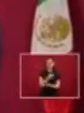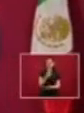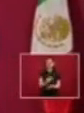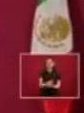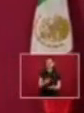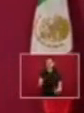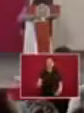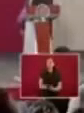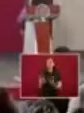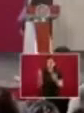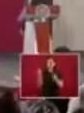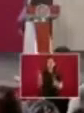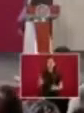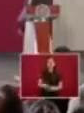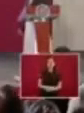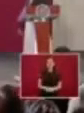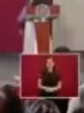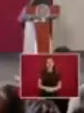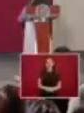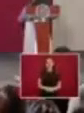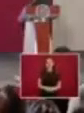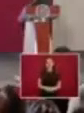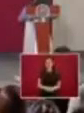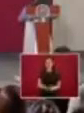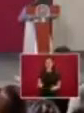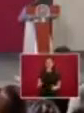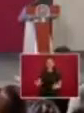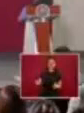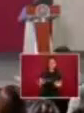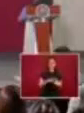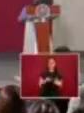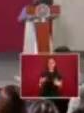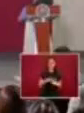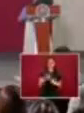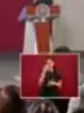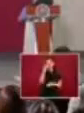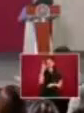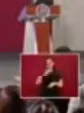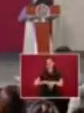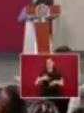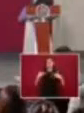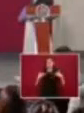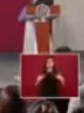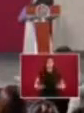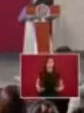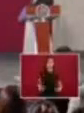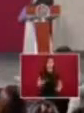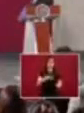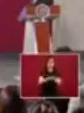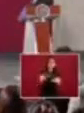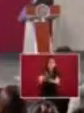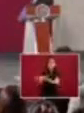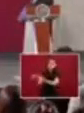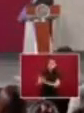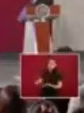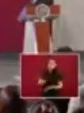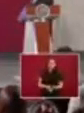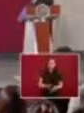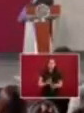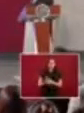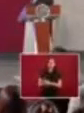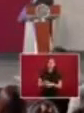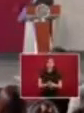dosificarlas. Yo creo que va por ahí y yo creo que el 30 de abril van a decir el 30 de mayo y tal vez el